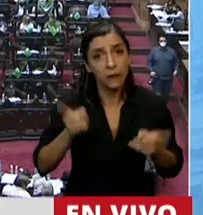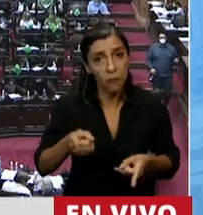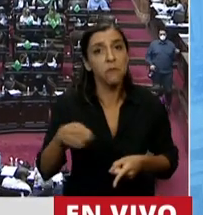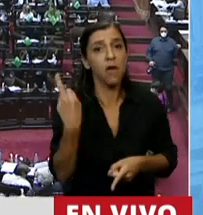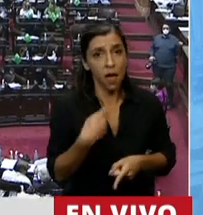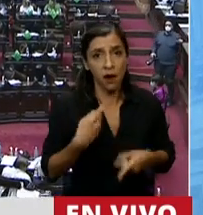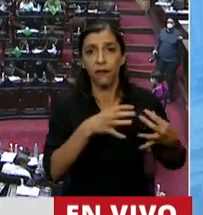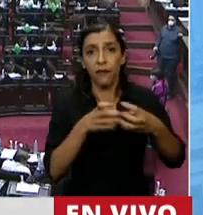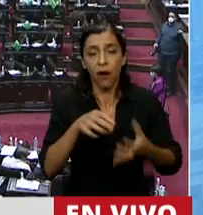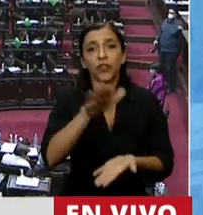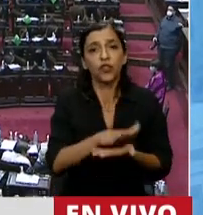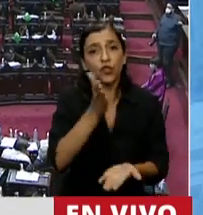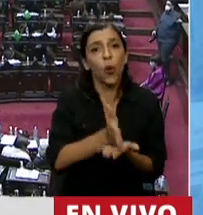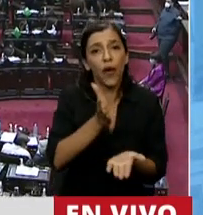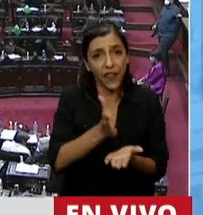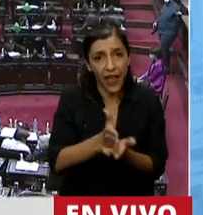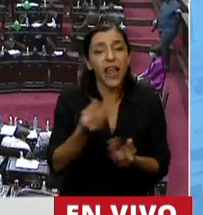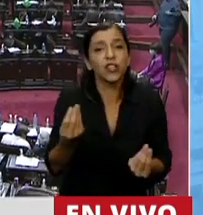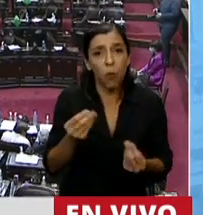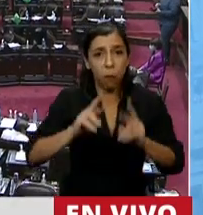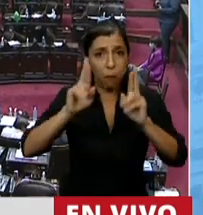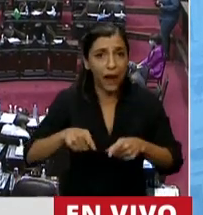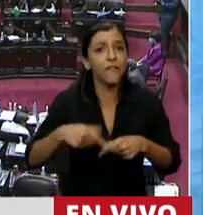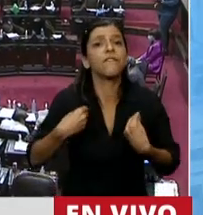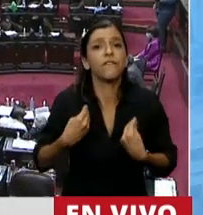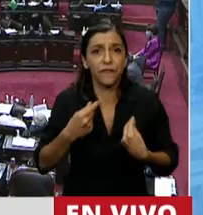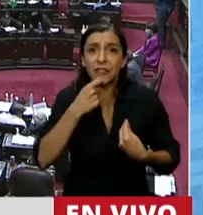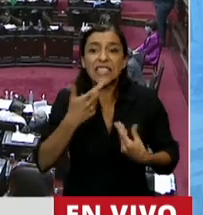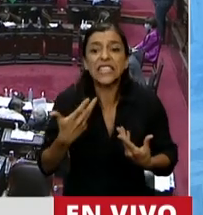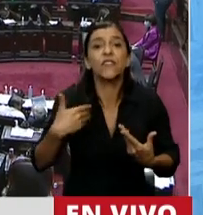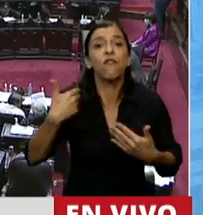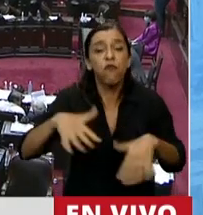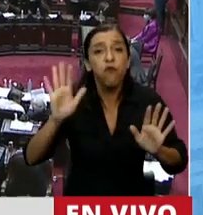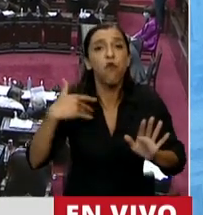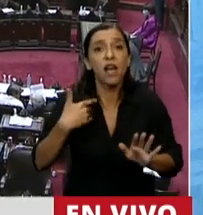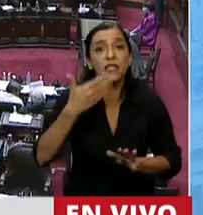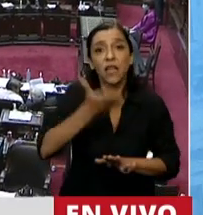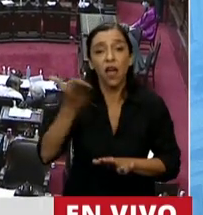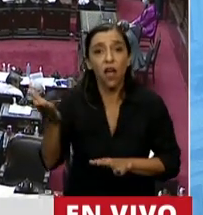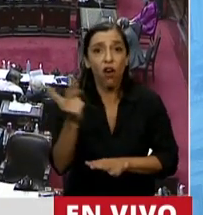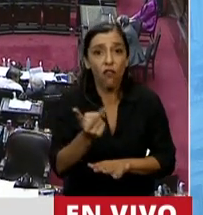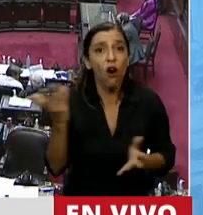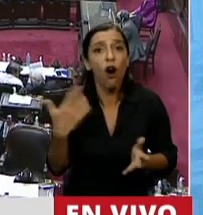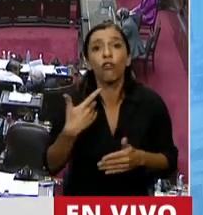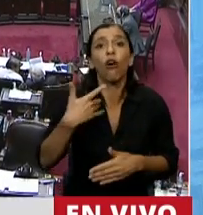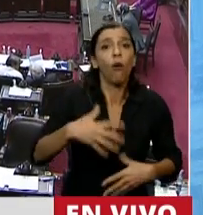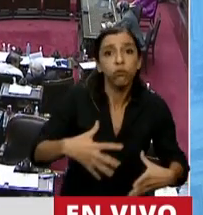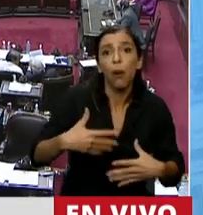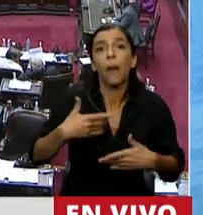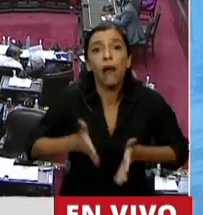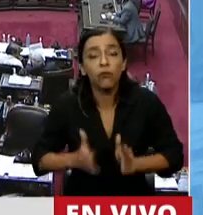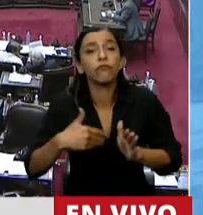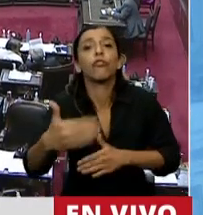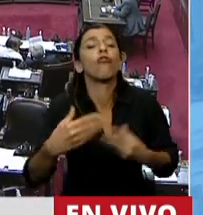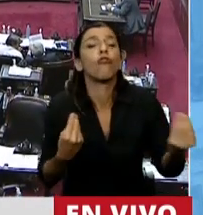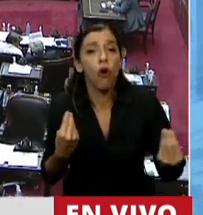derechos en la planificación de la vida de los no gestantes. Así que, señor presidente, quiero acompañar con mi voto para que